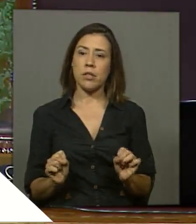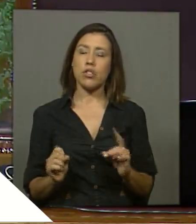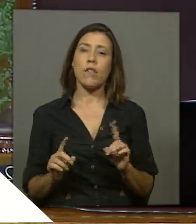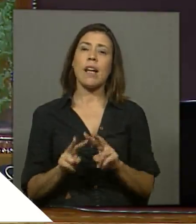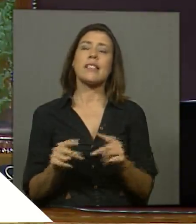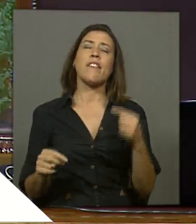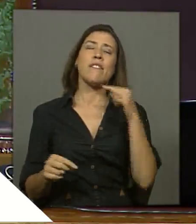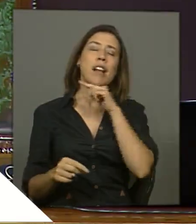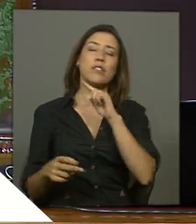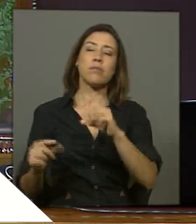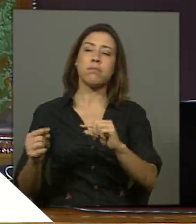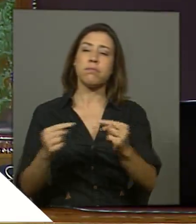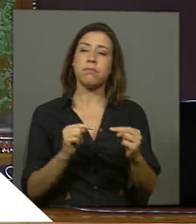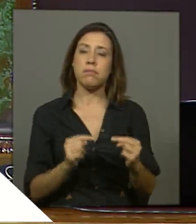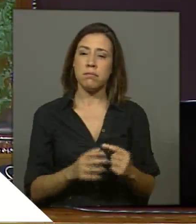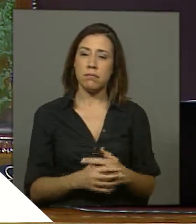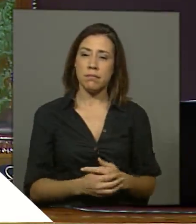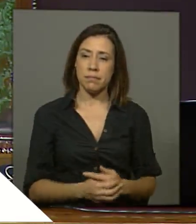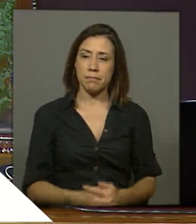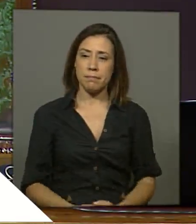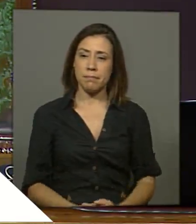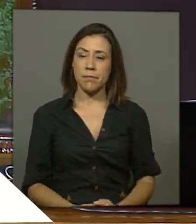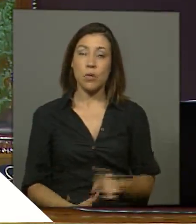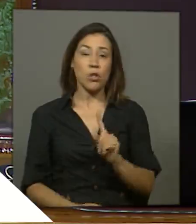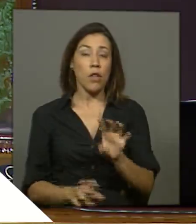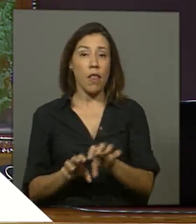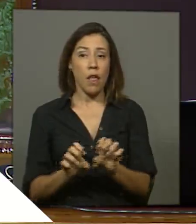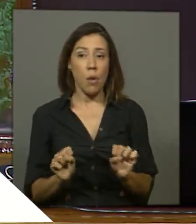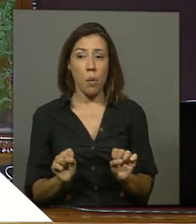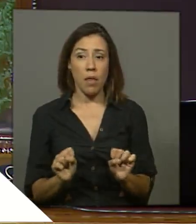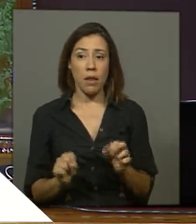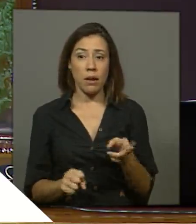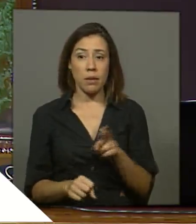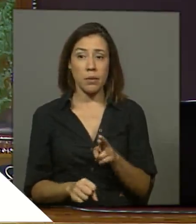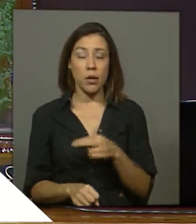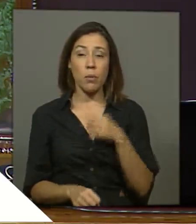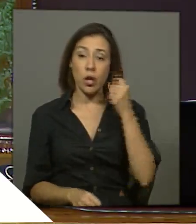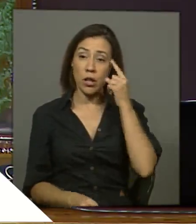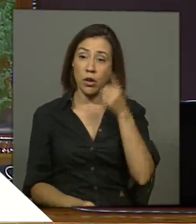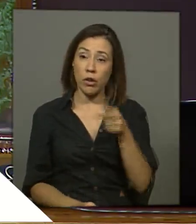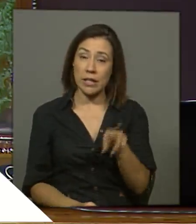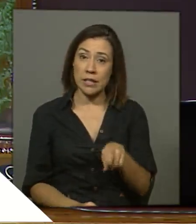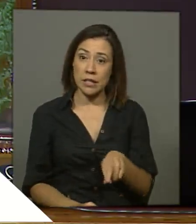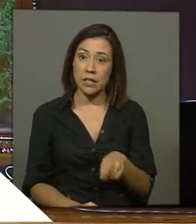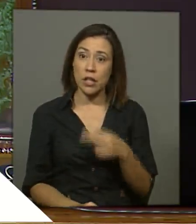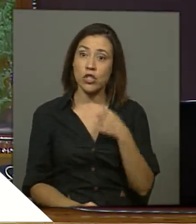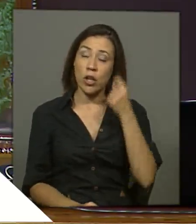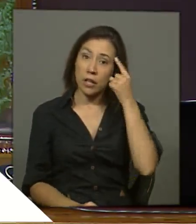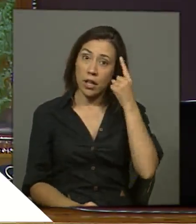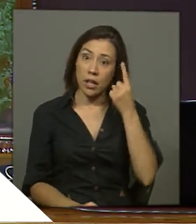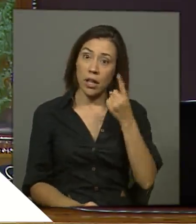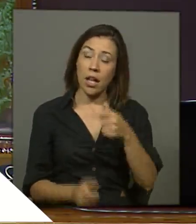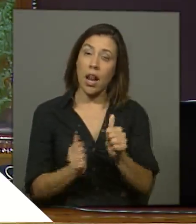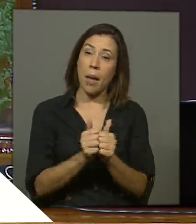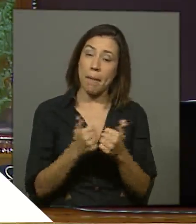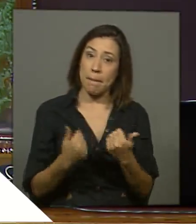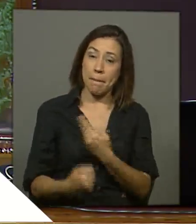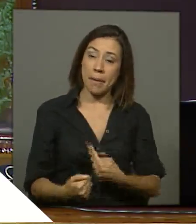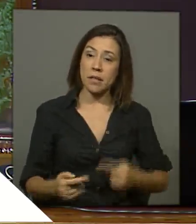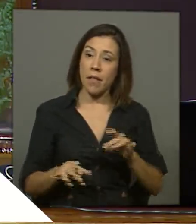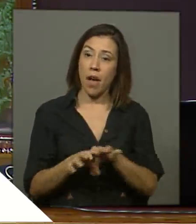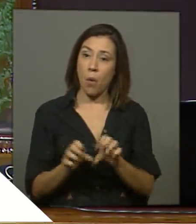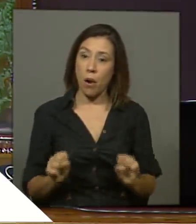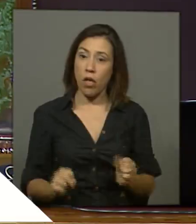falso debate estua de acuerdo conmigo insistiría como entiendo que no insiste entiende esta presidencia que usted está de